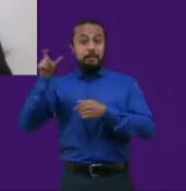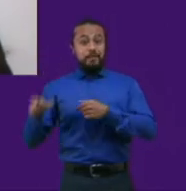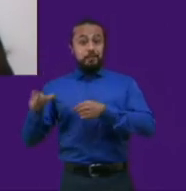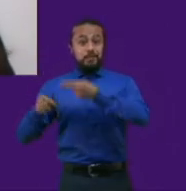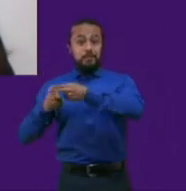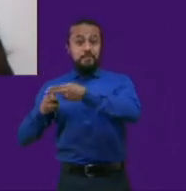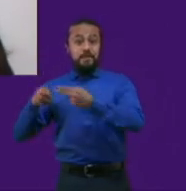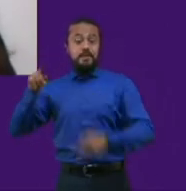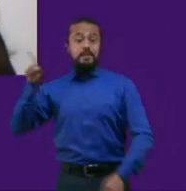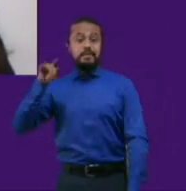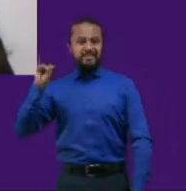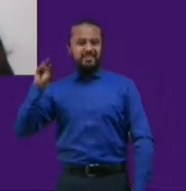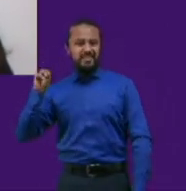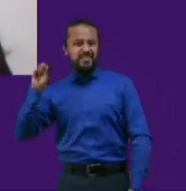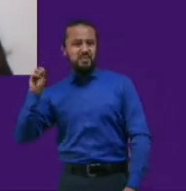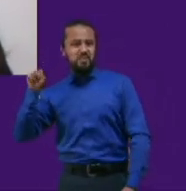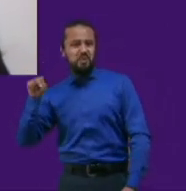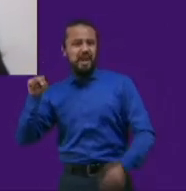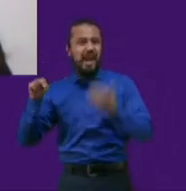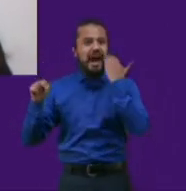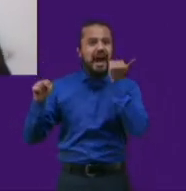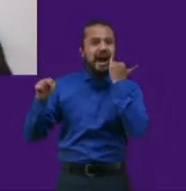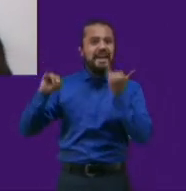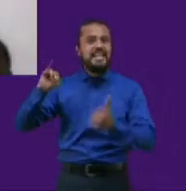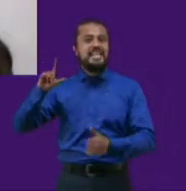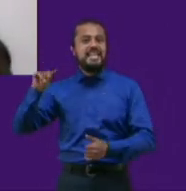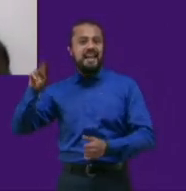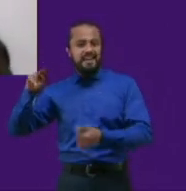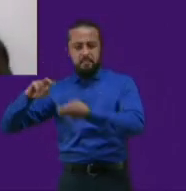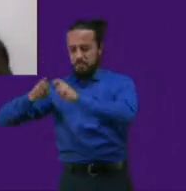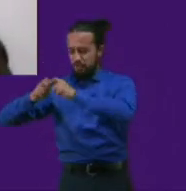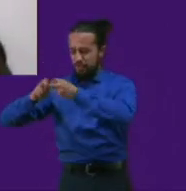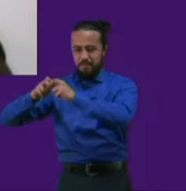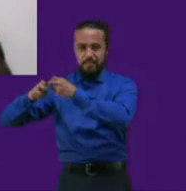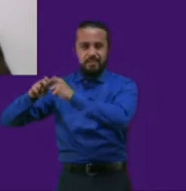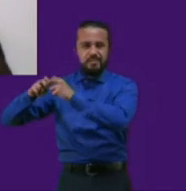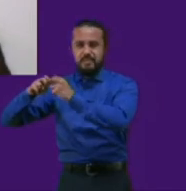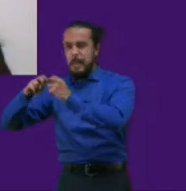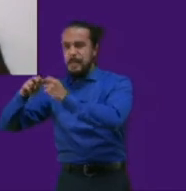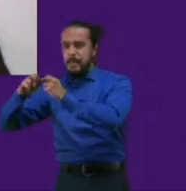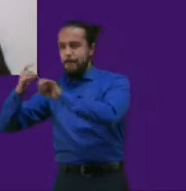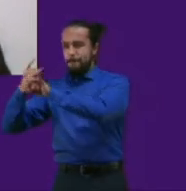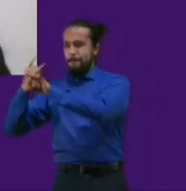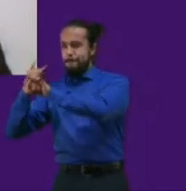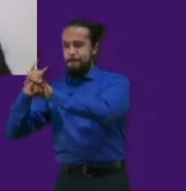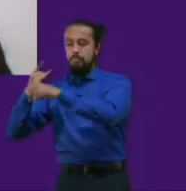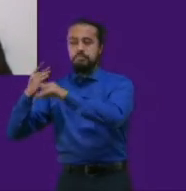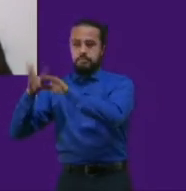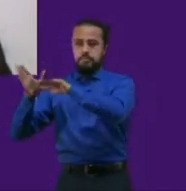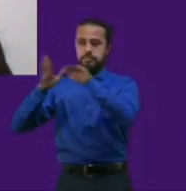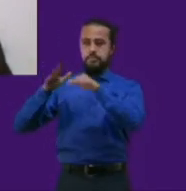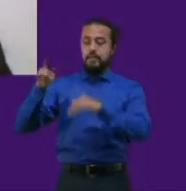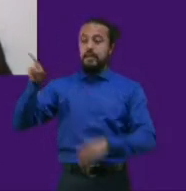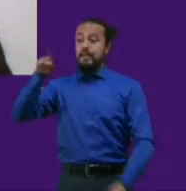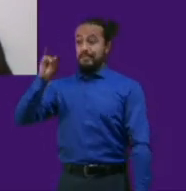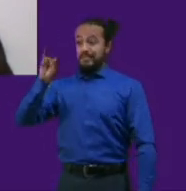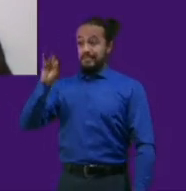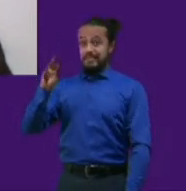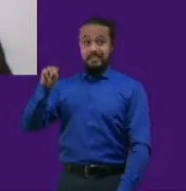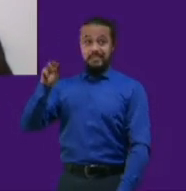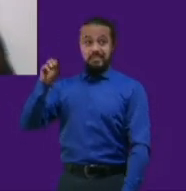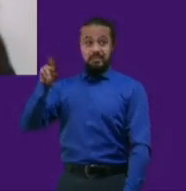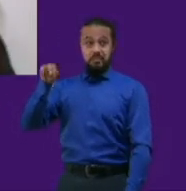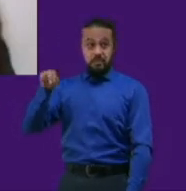unos pequeños problemas técnicos, pero arranquemos con Simón, que ya es pues una persona muy conocida. Creo que Simón has aparecido